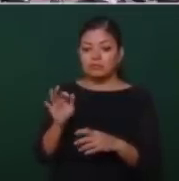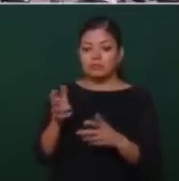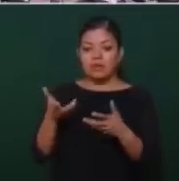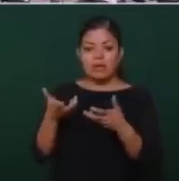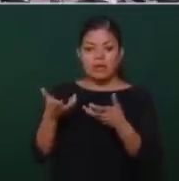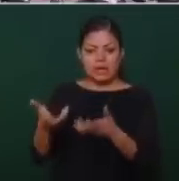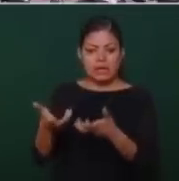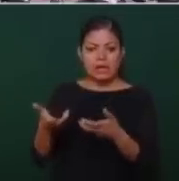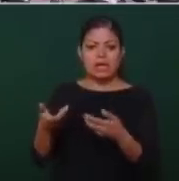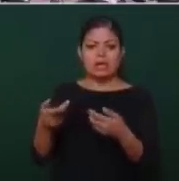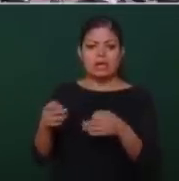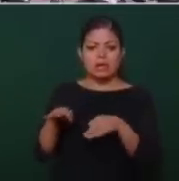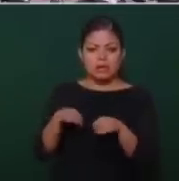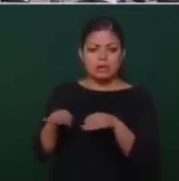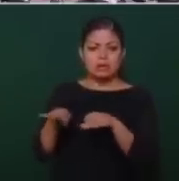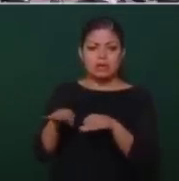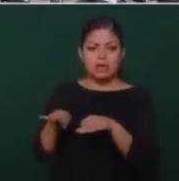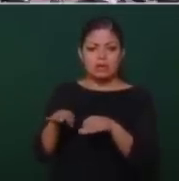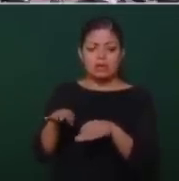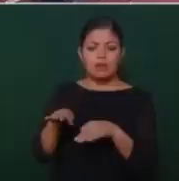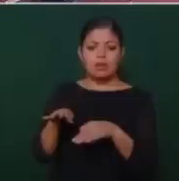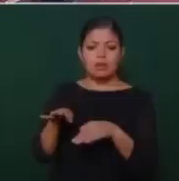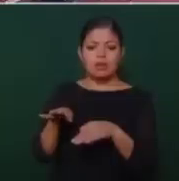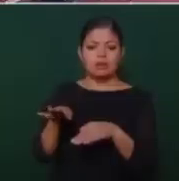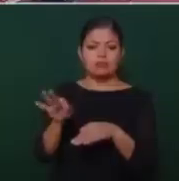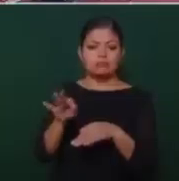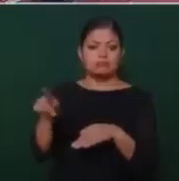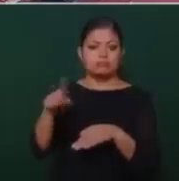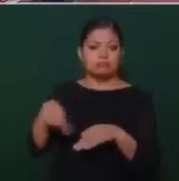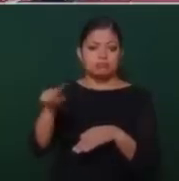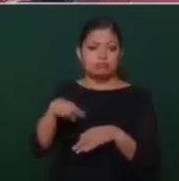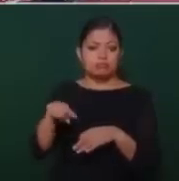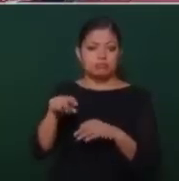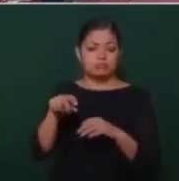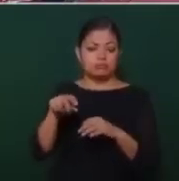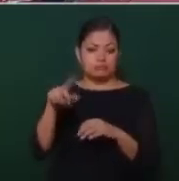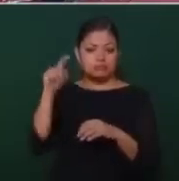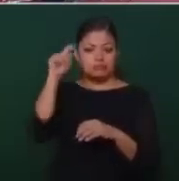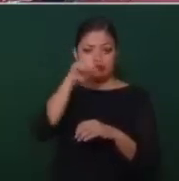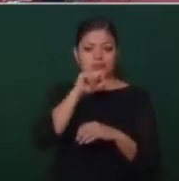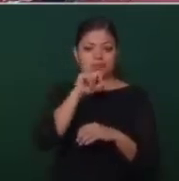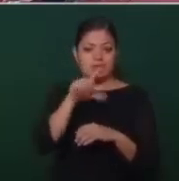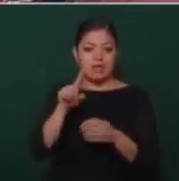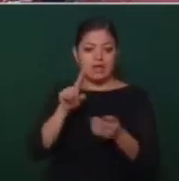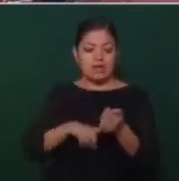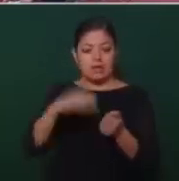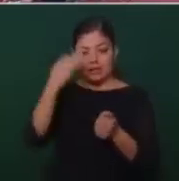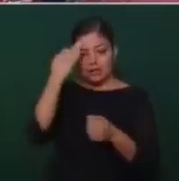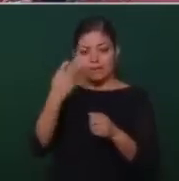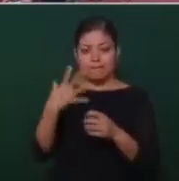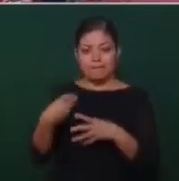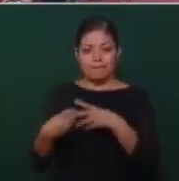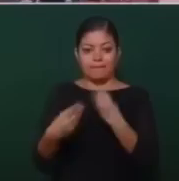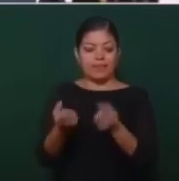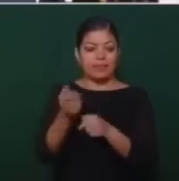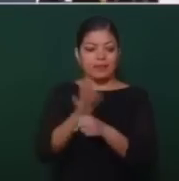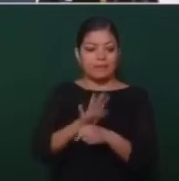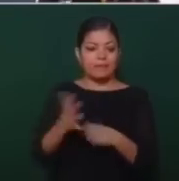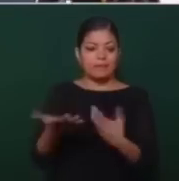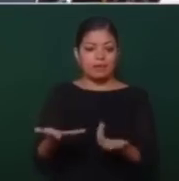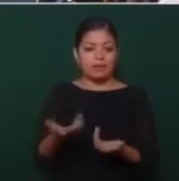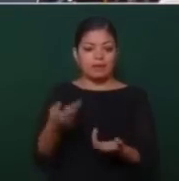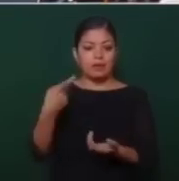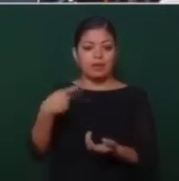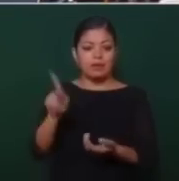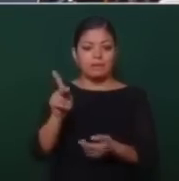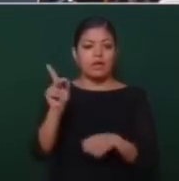trabajar, a ganarse, a la situación económica del país, que sale después de la pandemia y que busca cómo salir adelante, pero